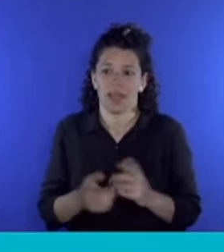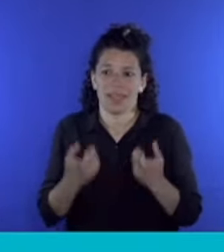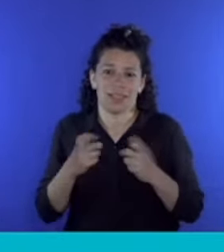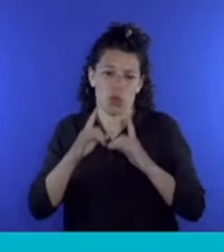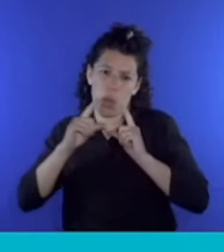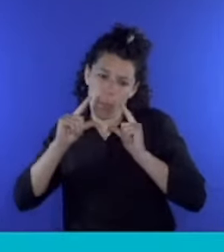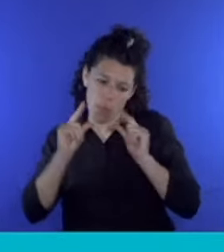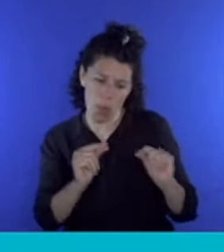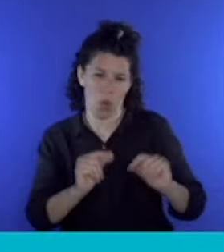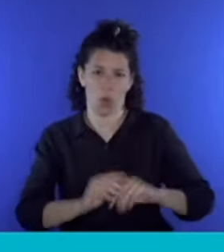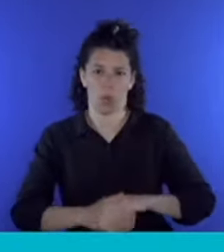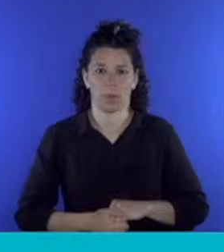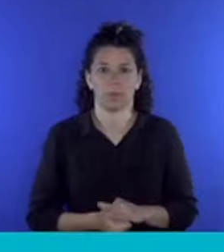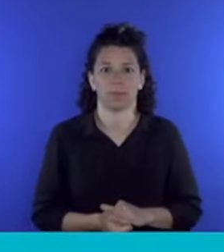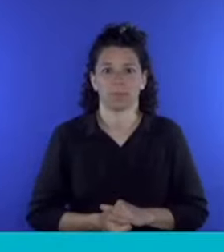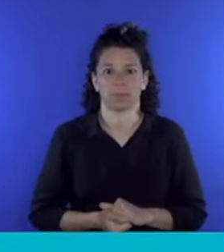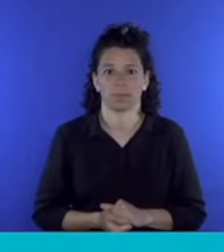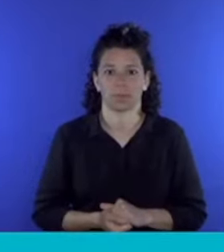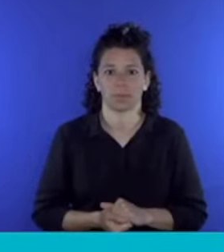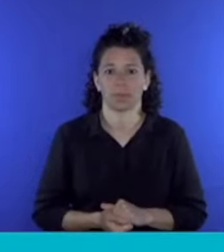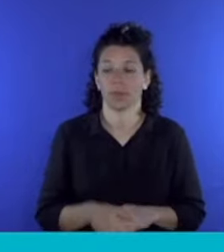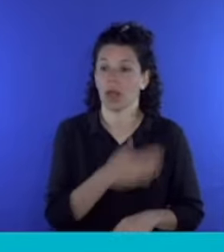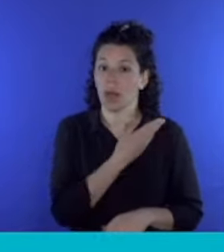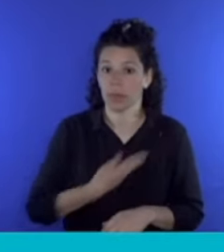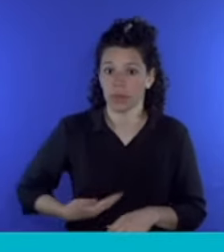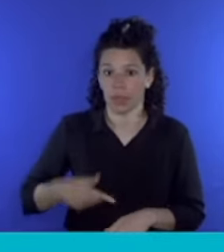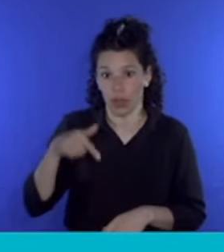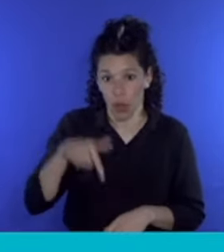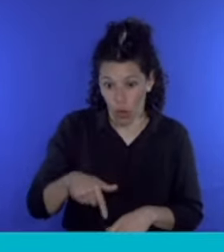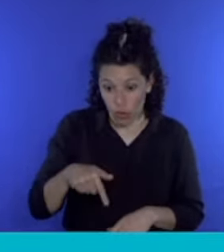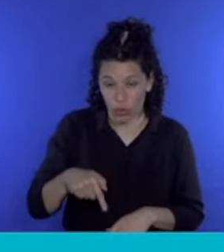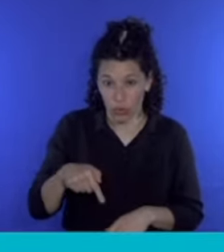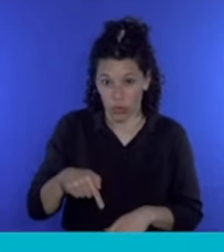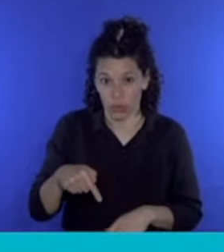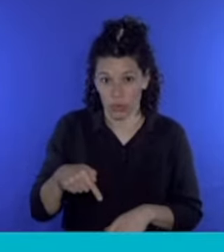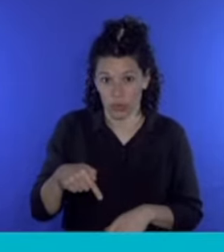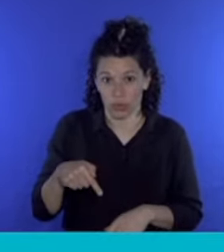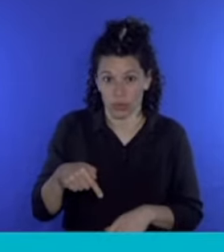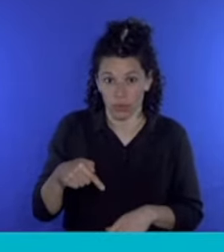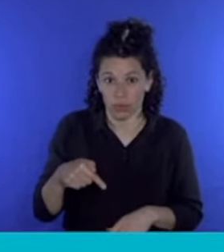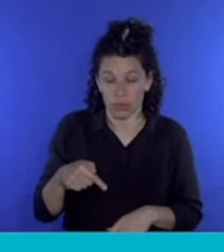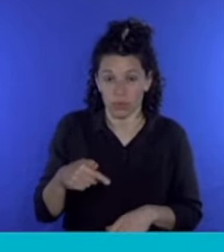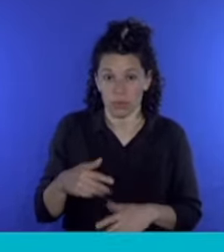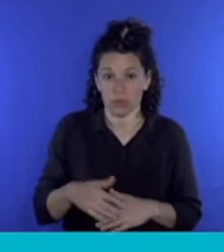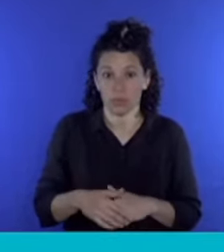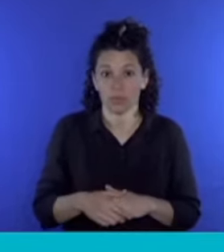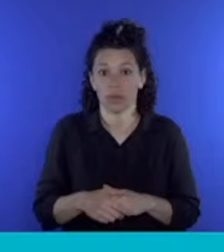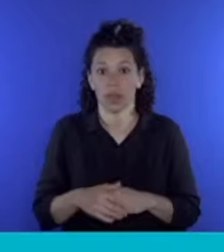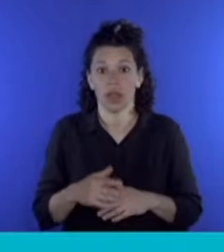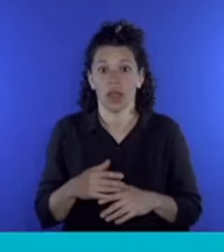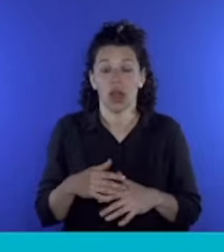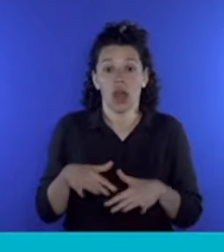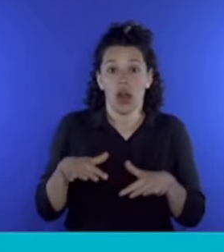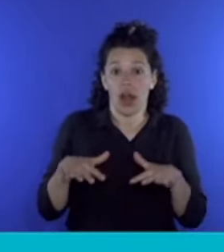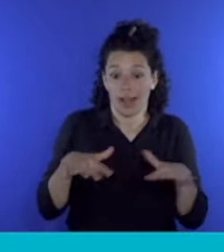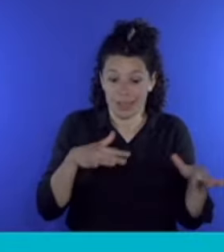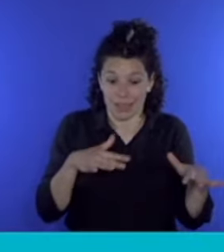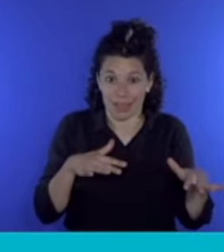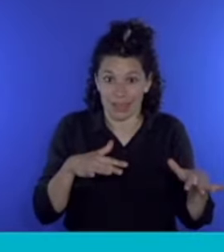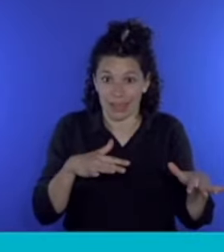repudio señor presidente hoy sin duda Se ratificó con los hechos la